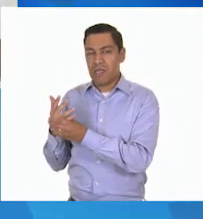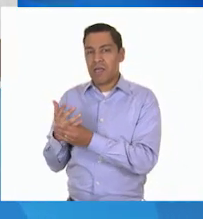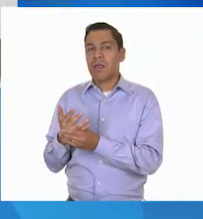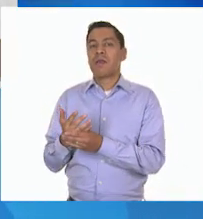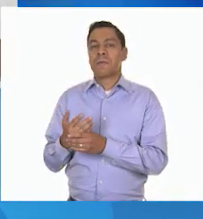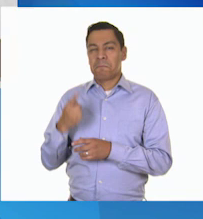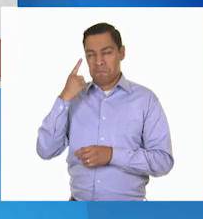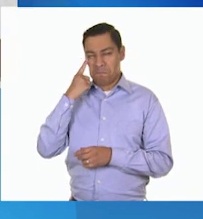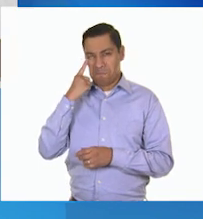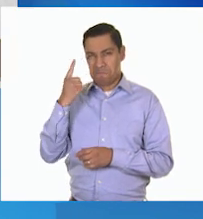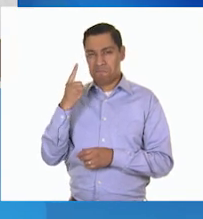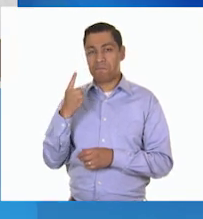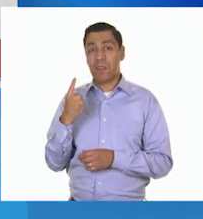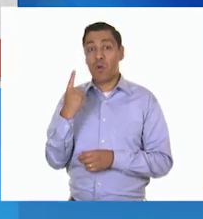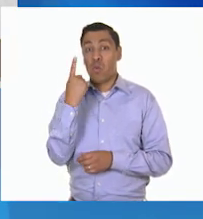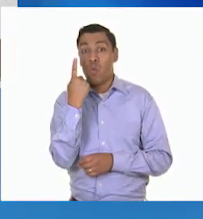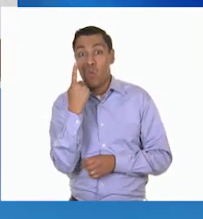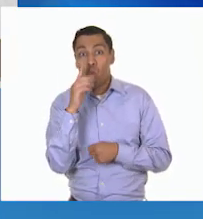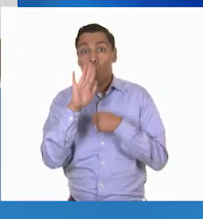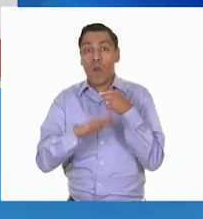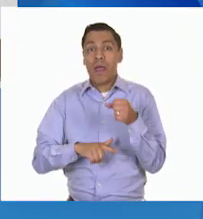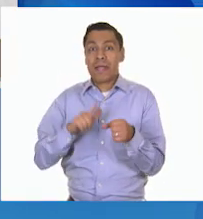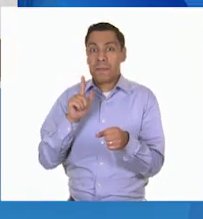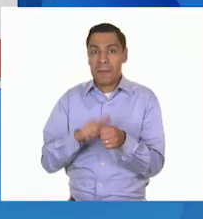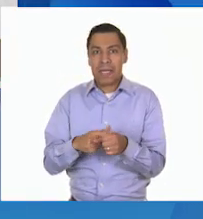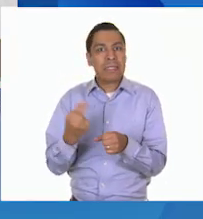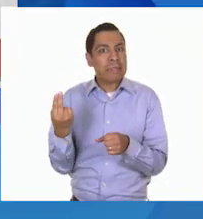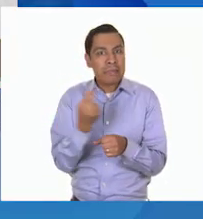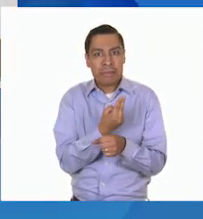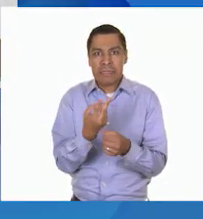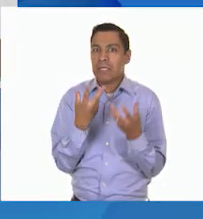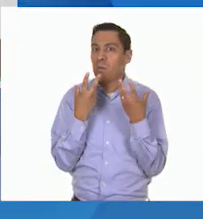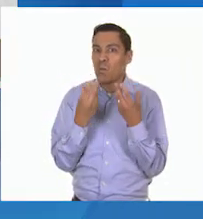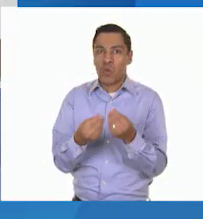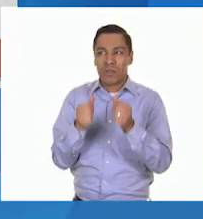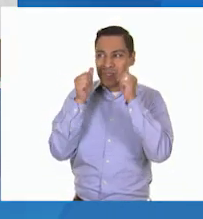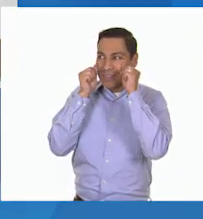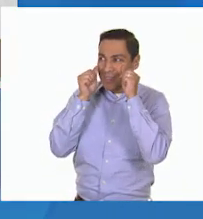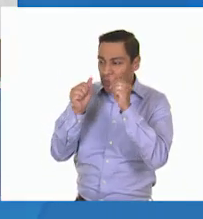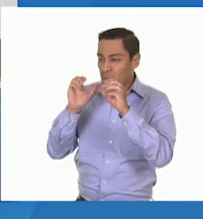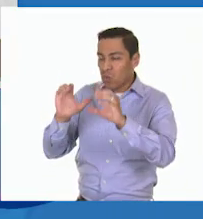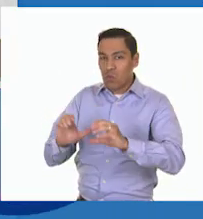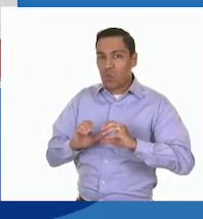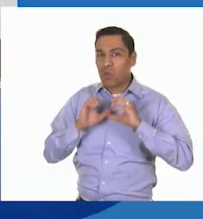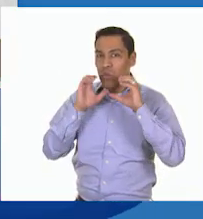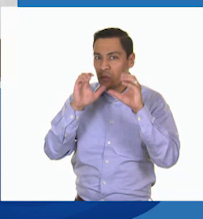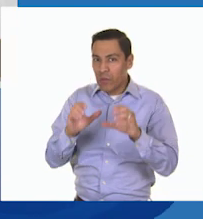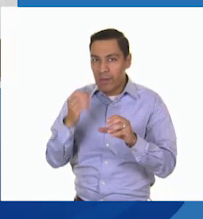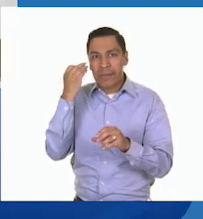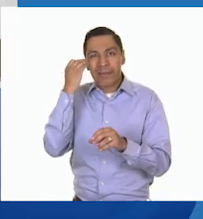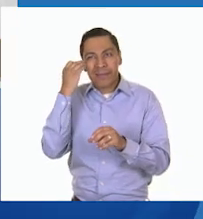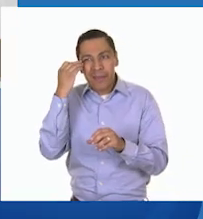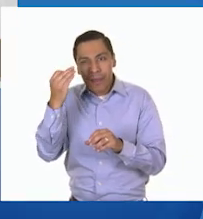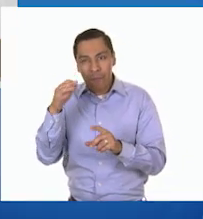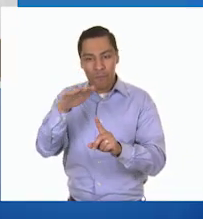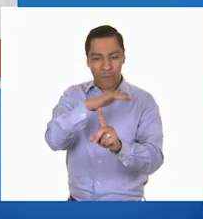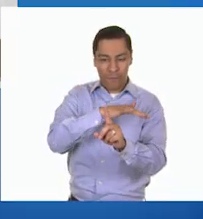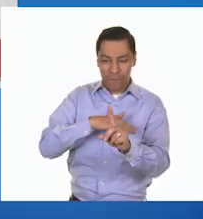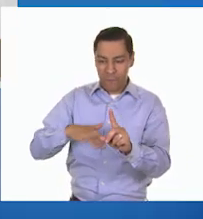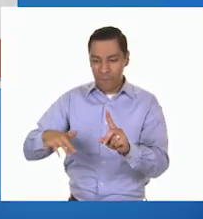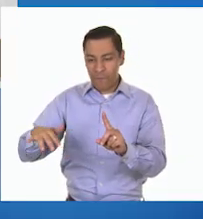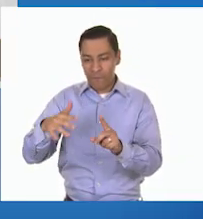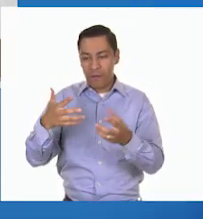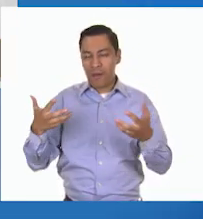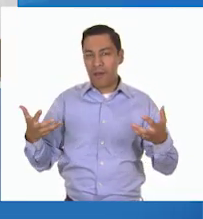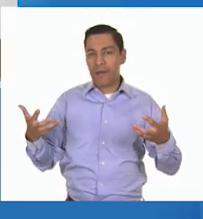Sí. Un animal necesita mucha atención, cuidados y un tiempo de adaptación. ¿Ves